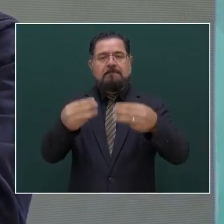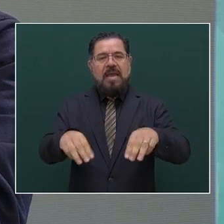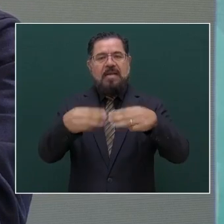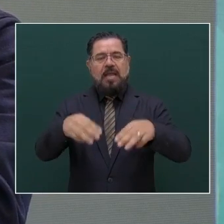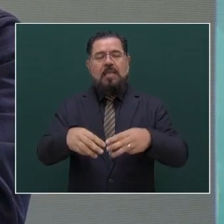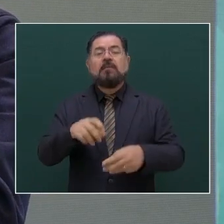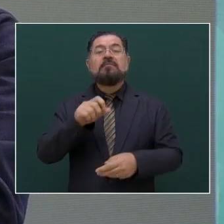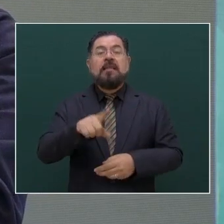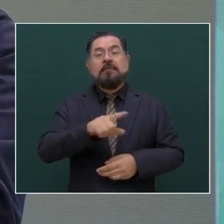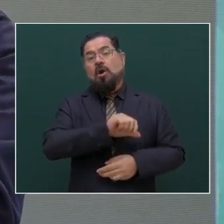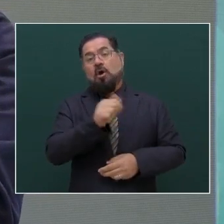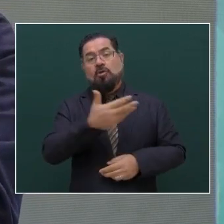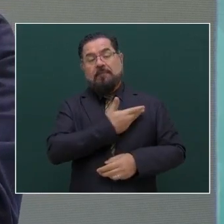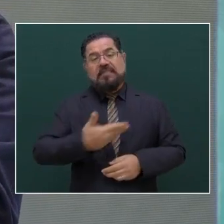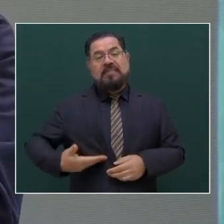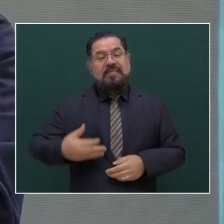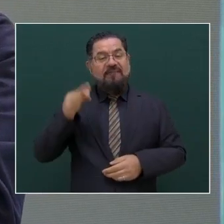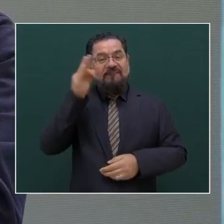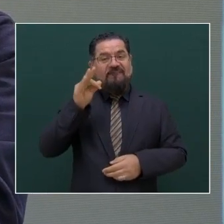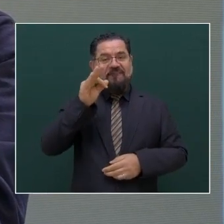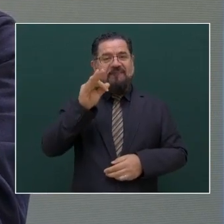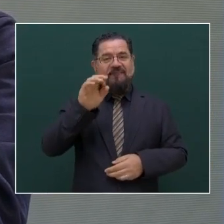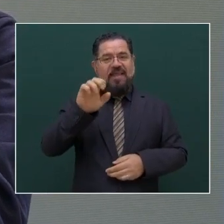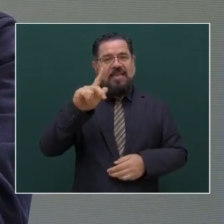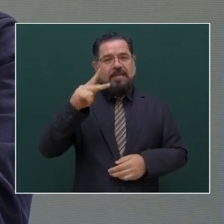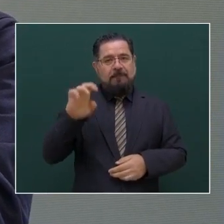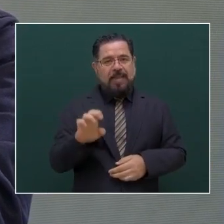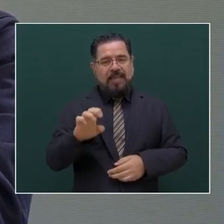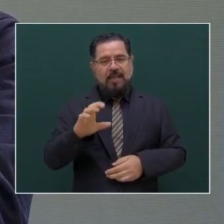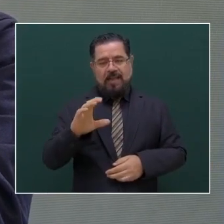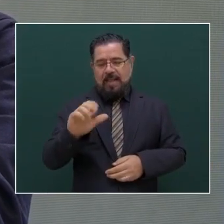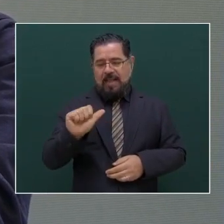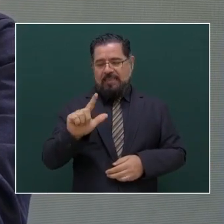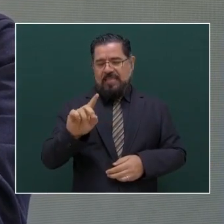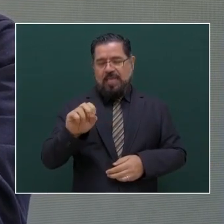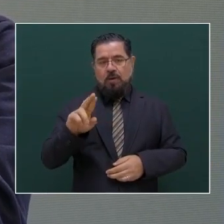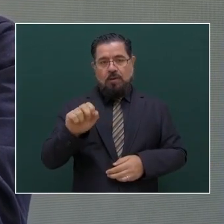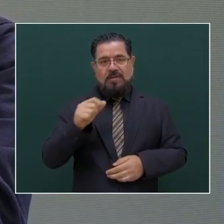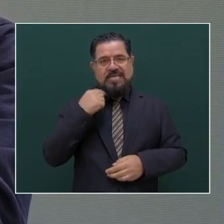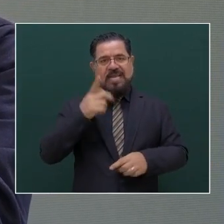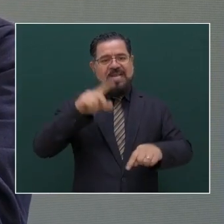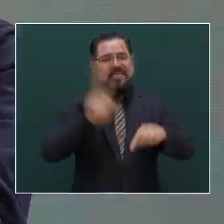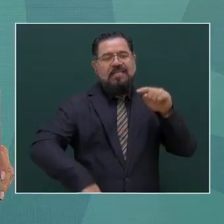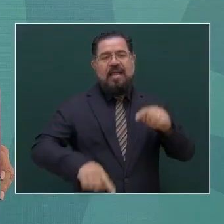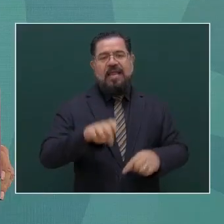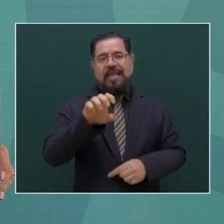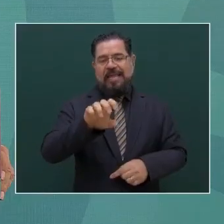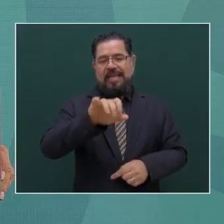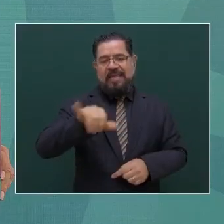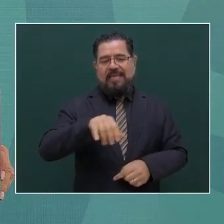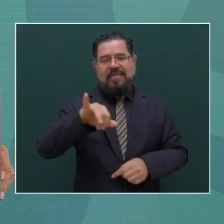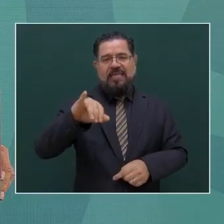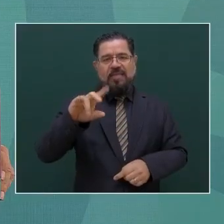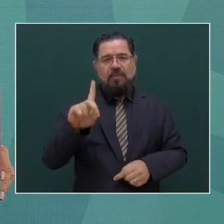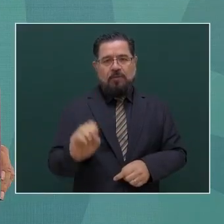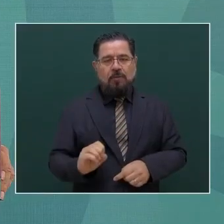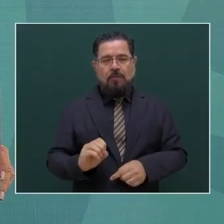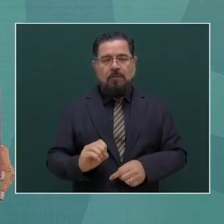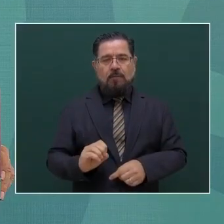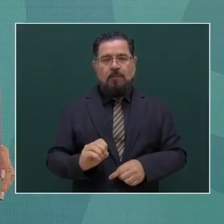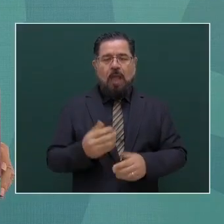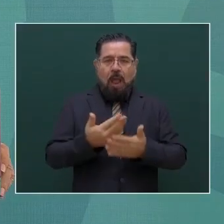desaparecer por completo al ejido. Ahora les anuncio, porque